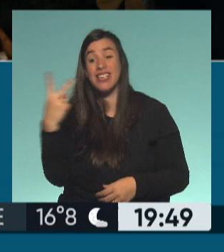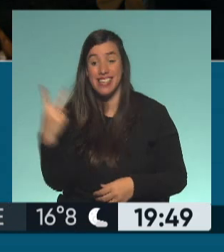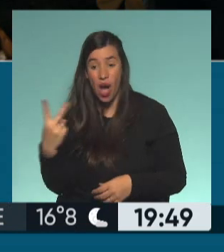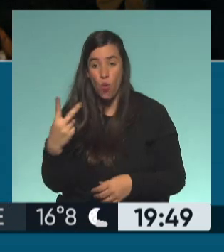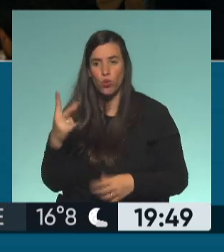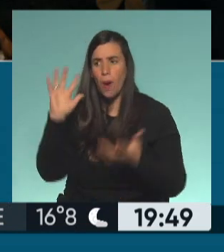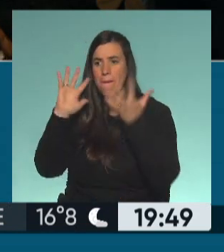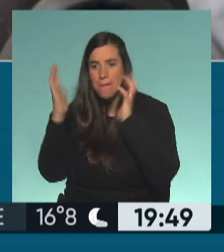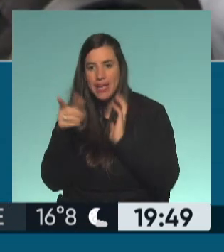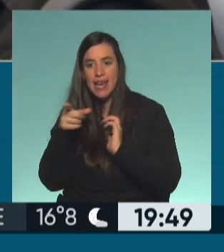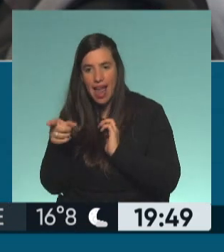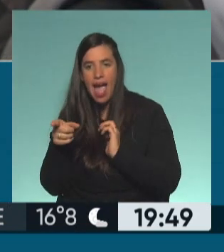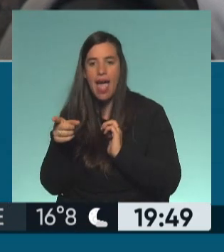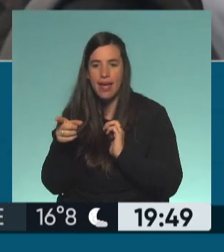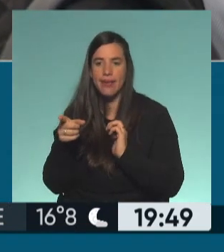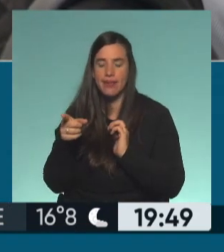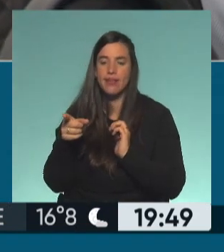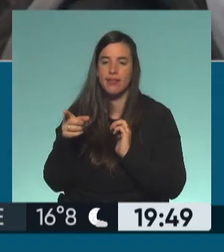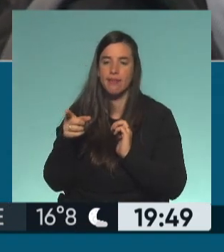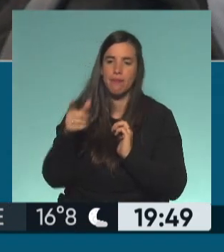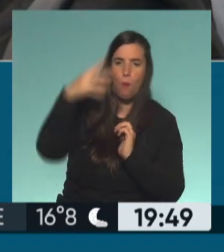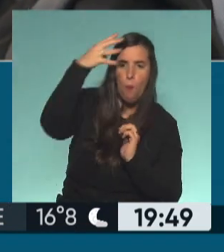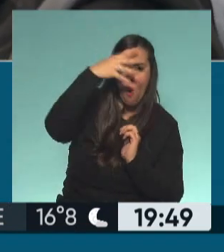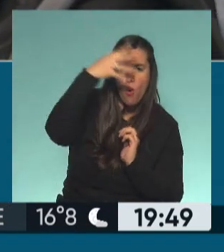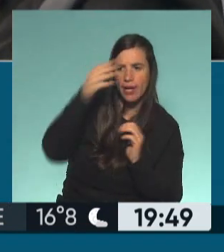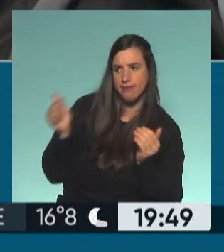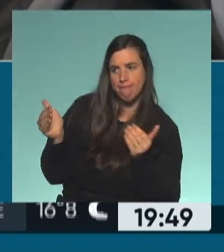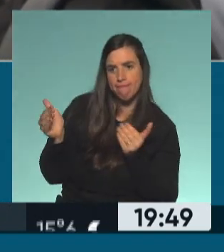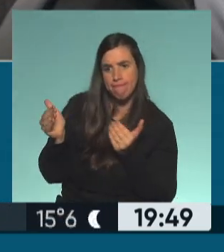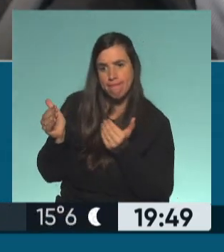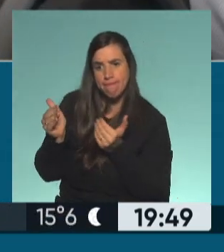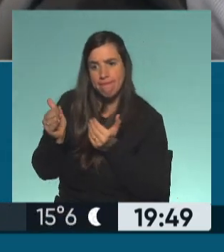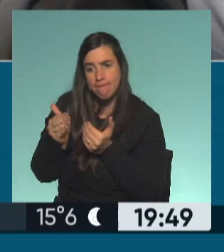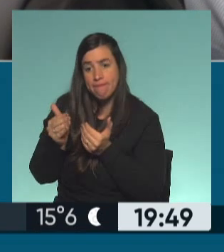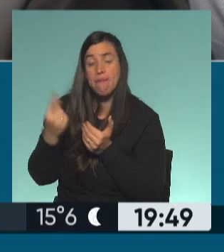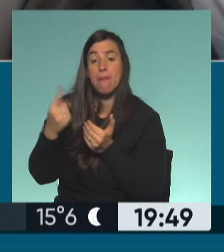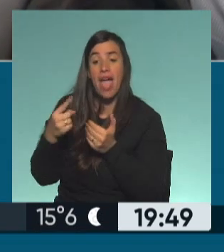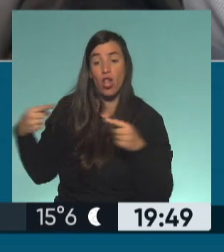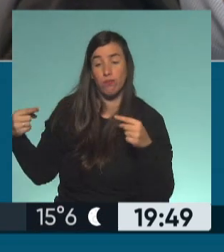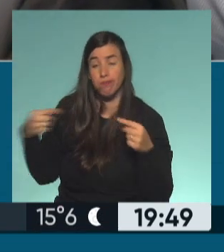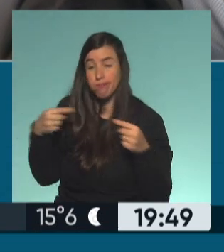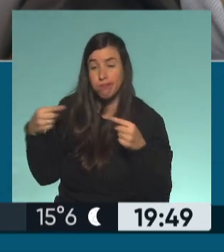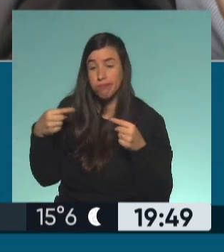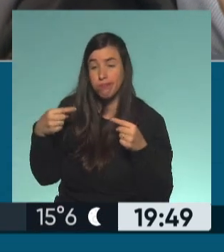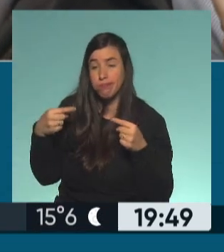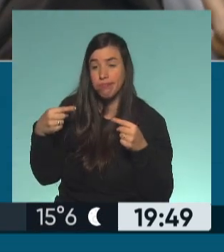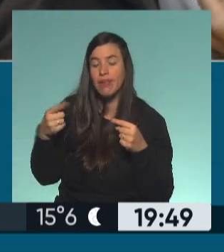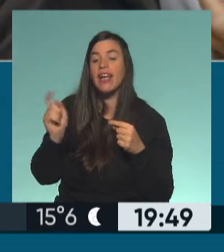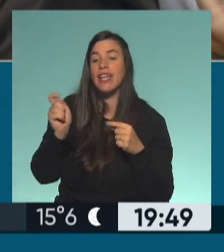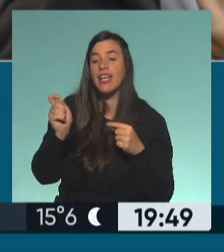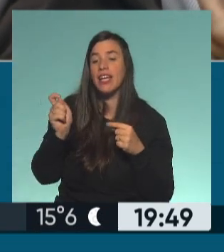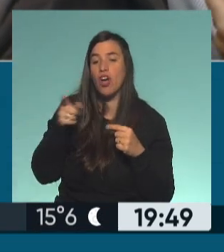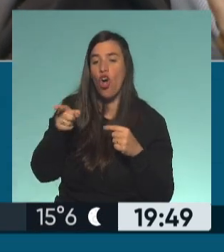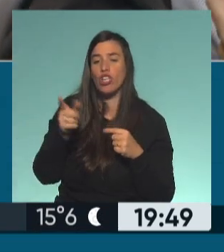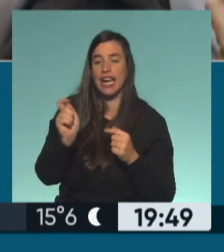¿no?, entre Patricia Bullrich y Javier Milei, pero también ahora la tensión que está en este momento jugando es qué pasa con José Luis Espert. Claro. Esto